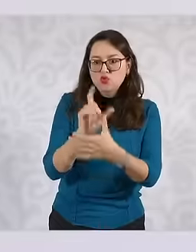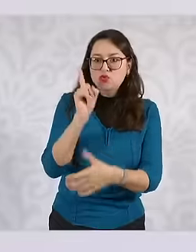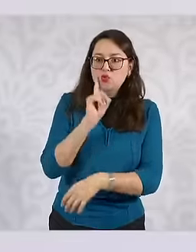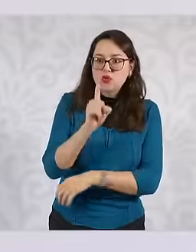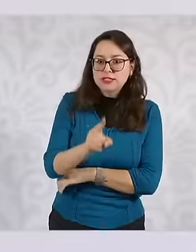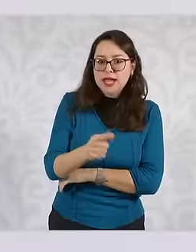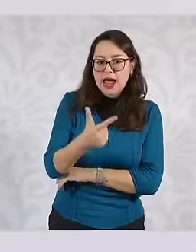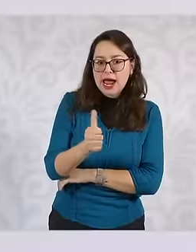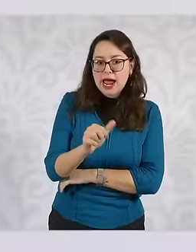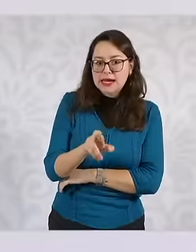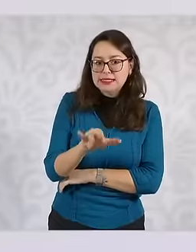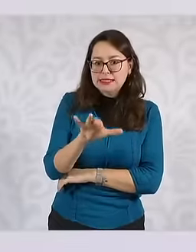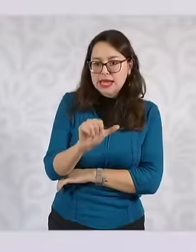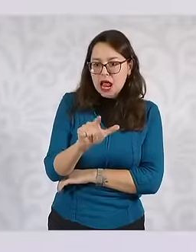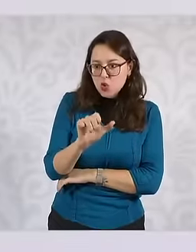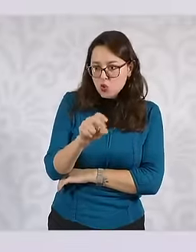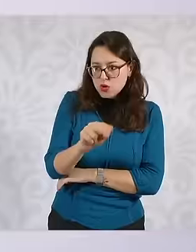Luna?